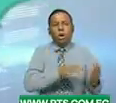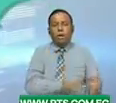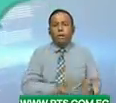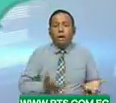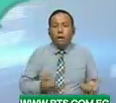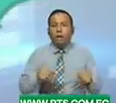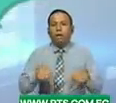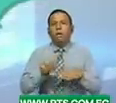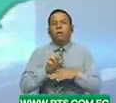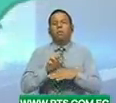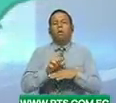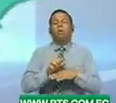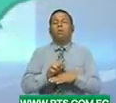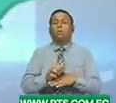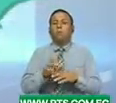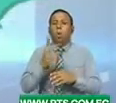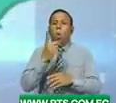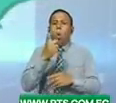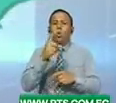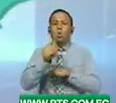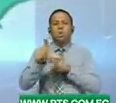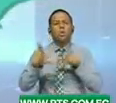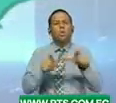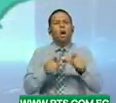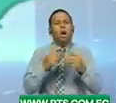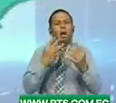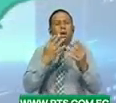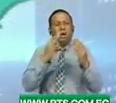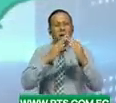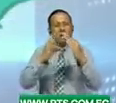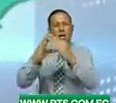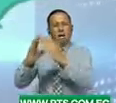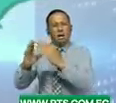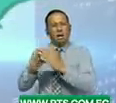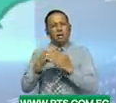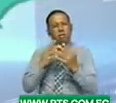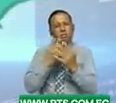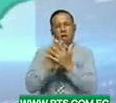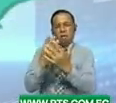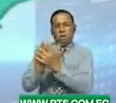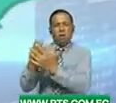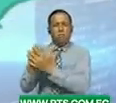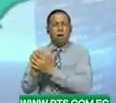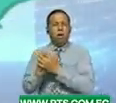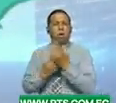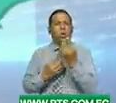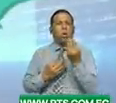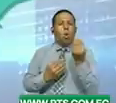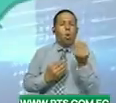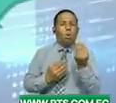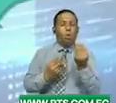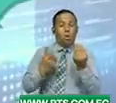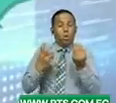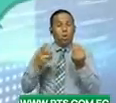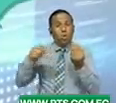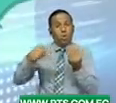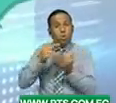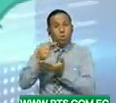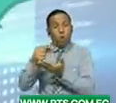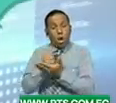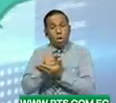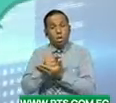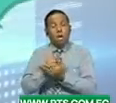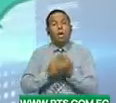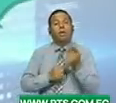el país hay 11 centros con 407 adolescentes infractores, 2 en Guayas y Pichincha, 1